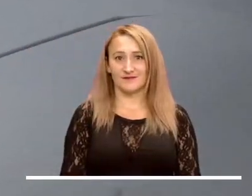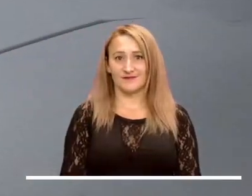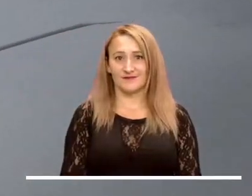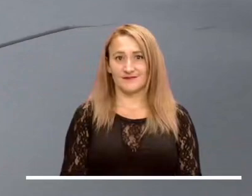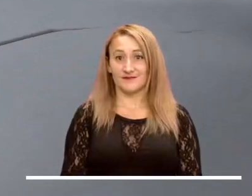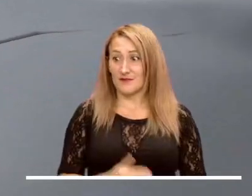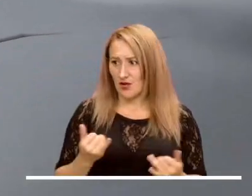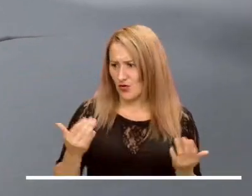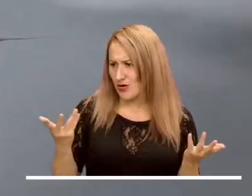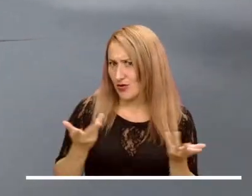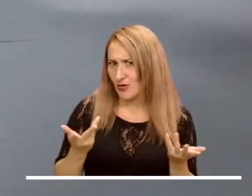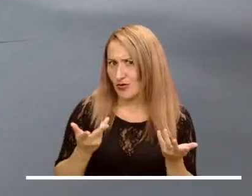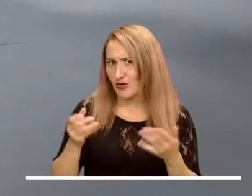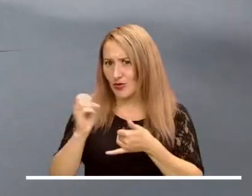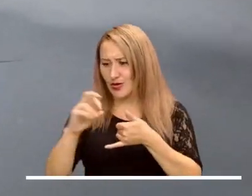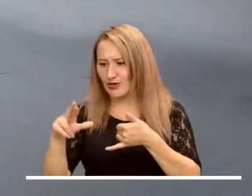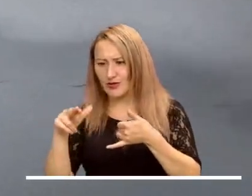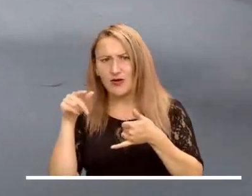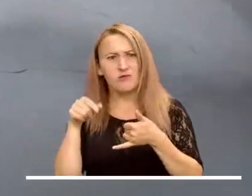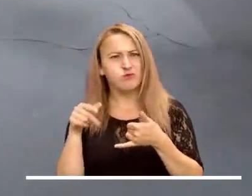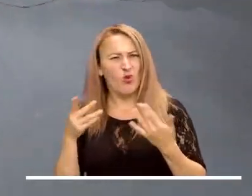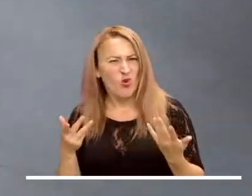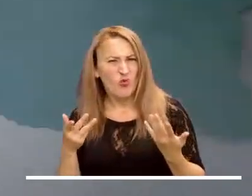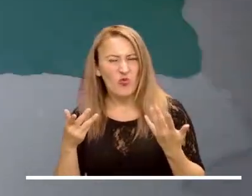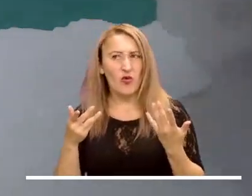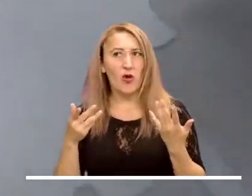los Santanderes.